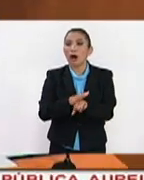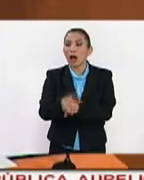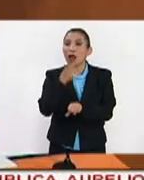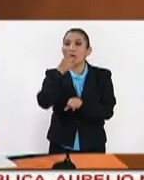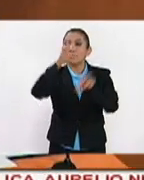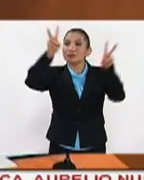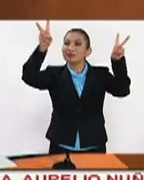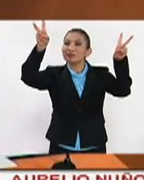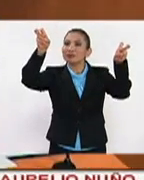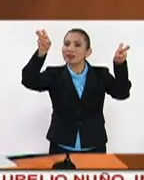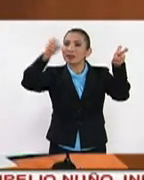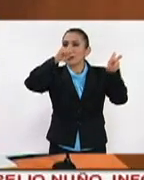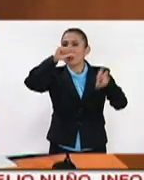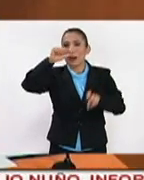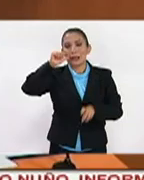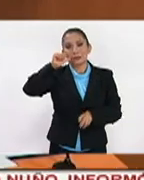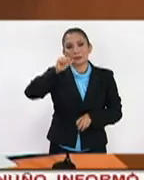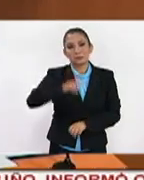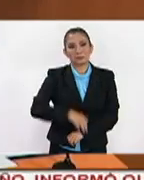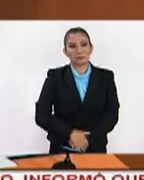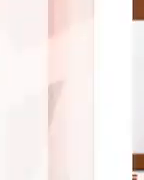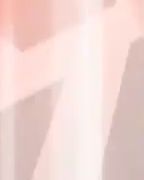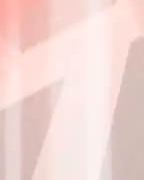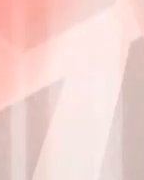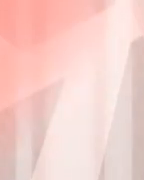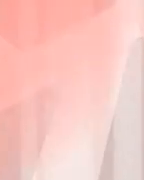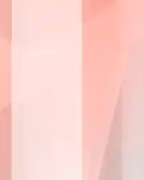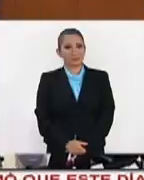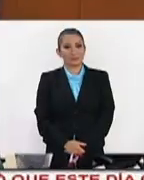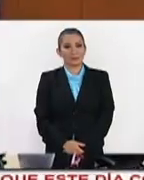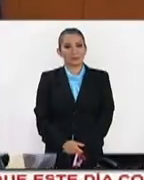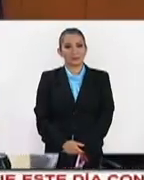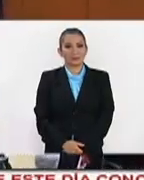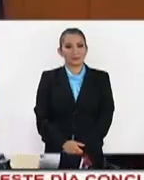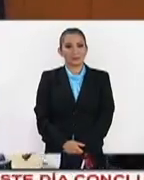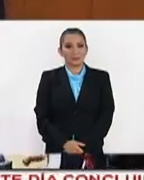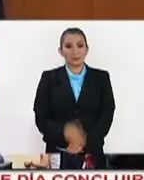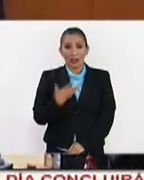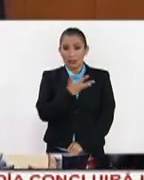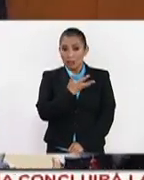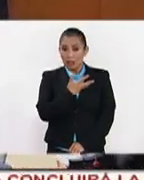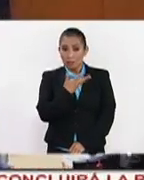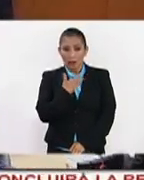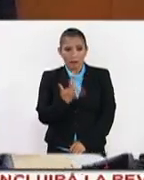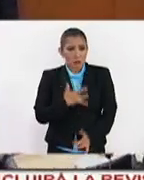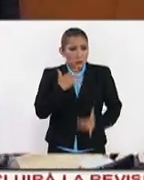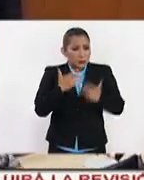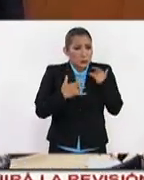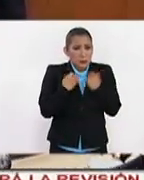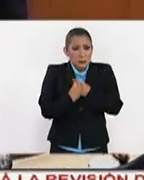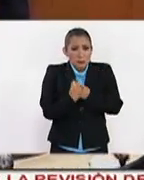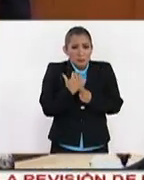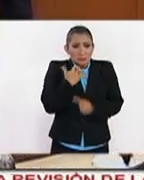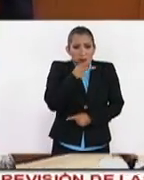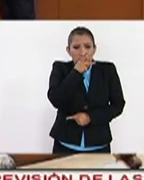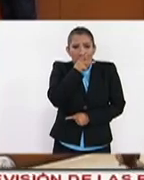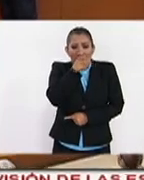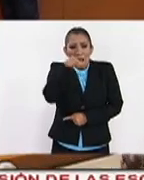frase célebre de Benito Juárez. And those eloquent words written behind